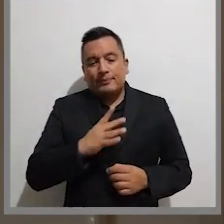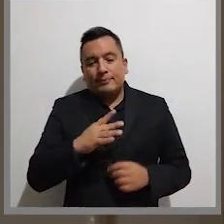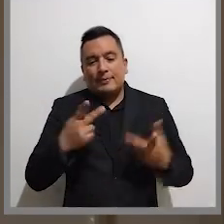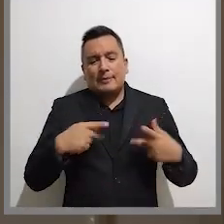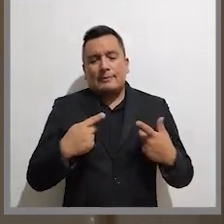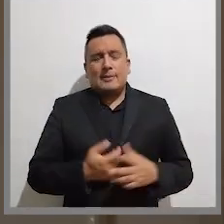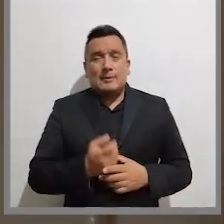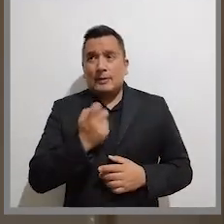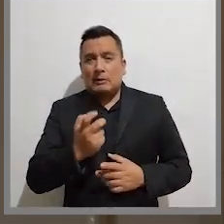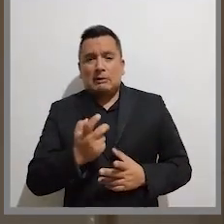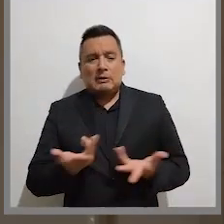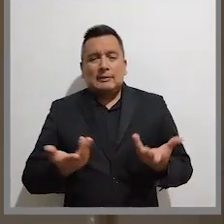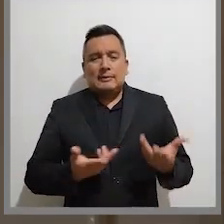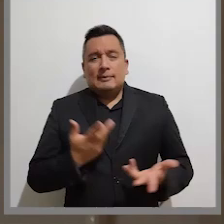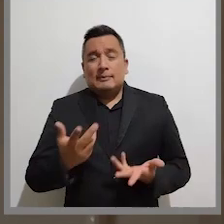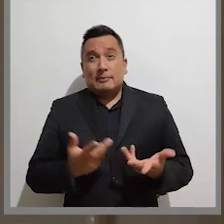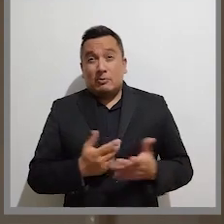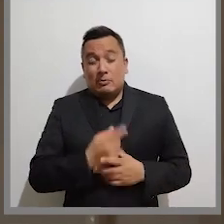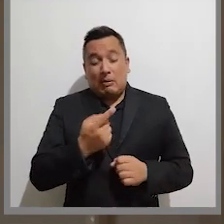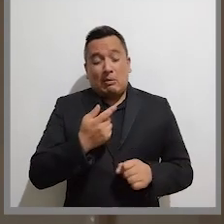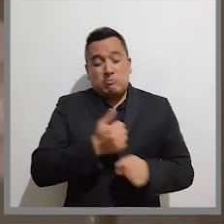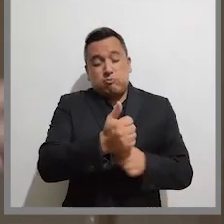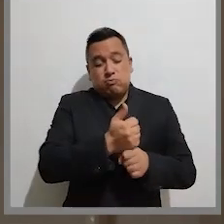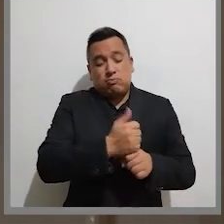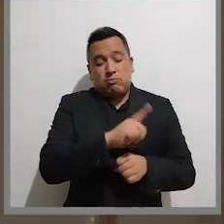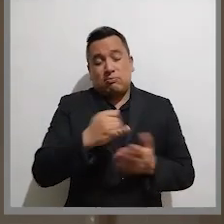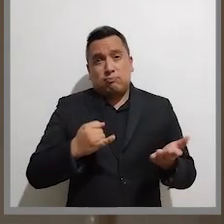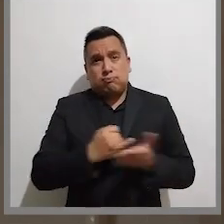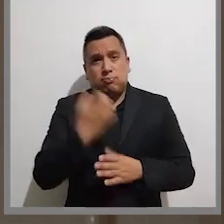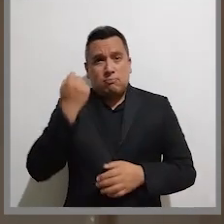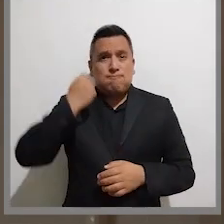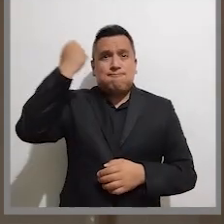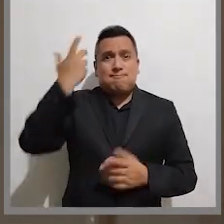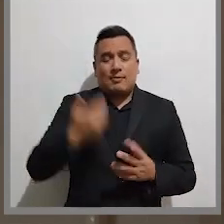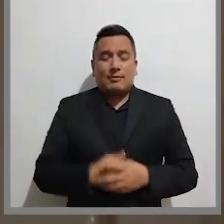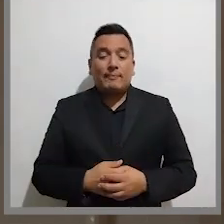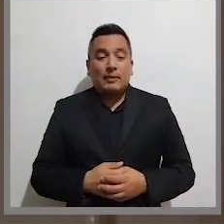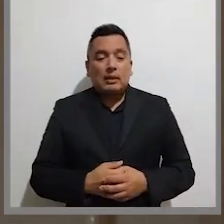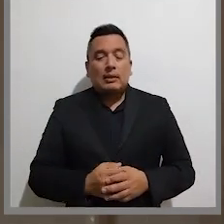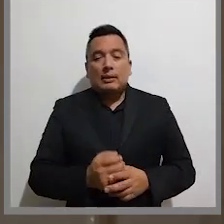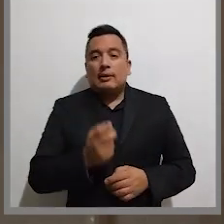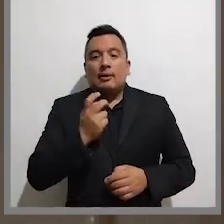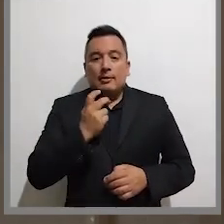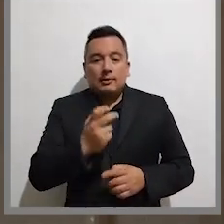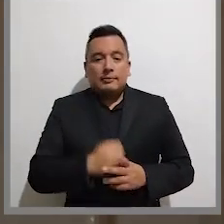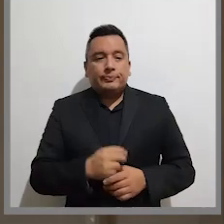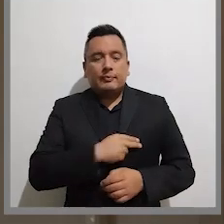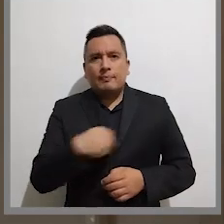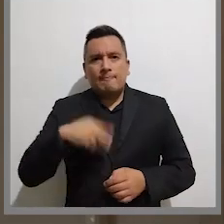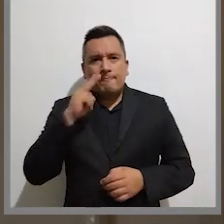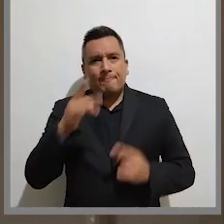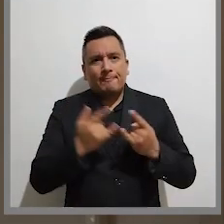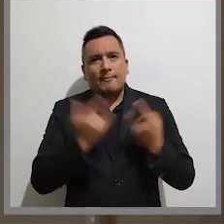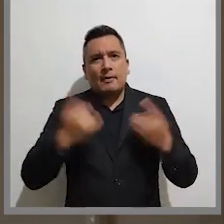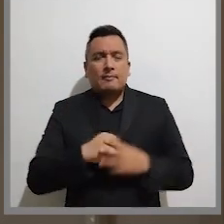sus víctimas, ¿no? Y empieza a relatarnos la historia que viven en paralelo ambas mujeres y sus familias y cómo